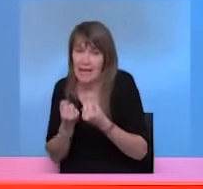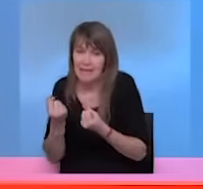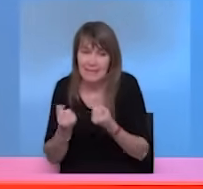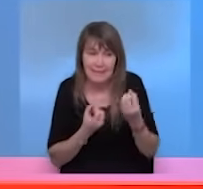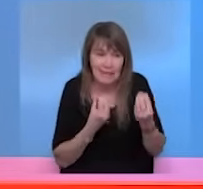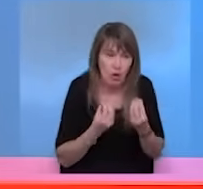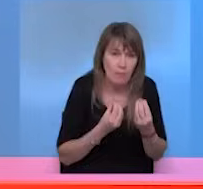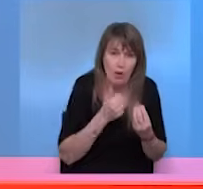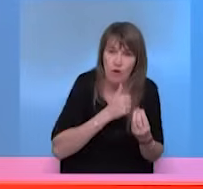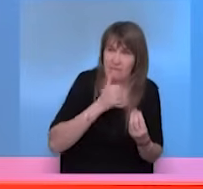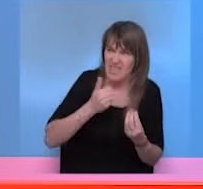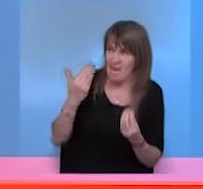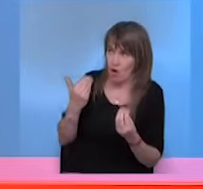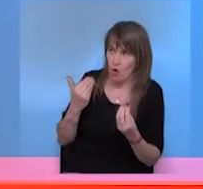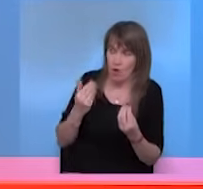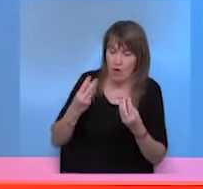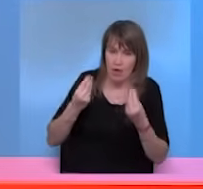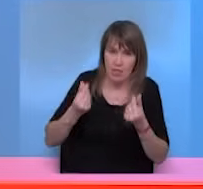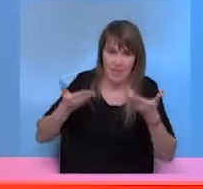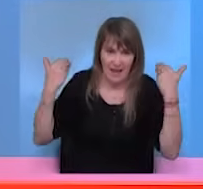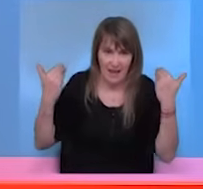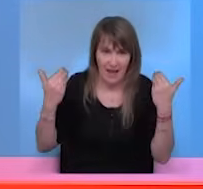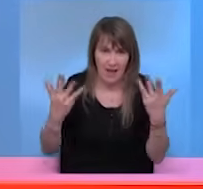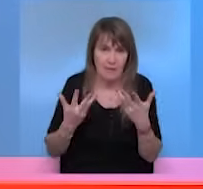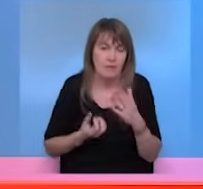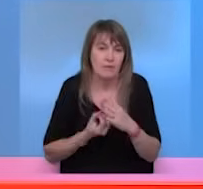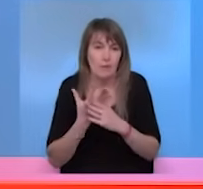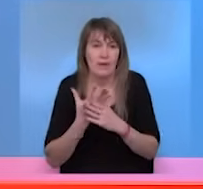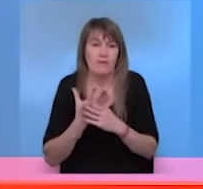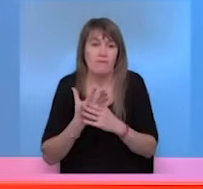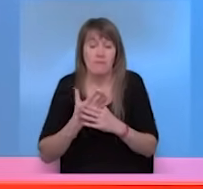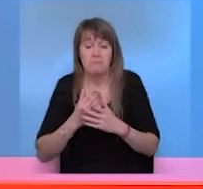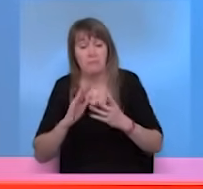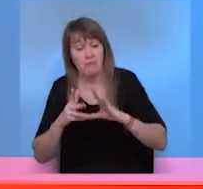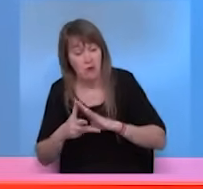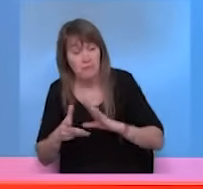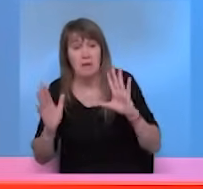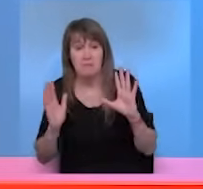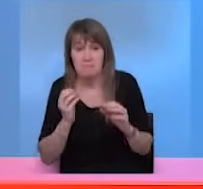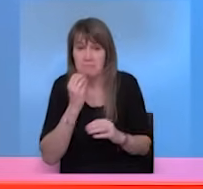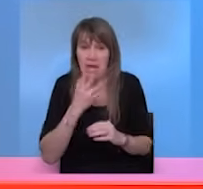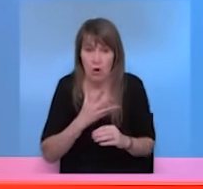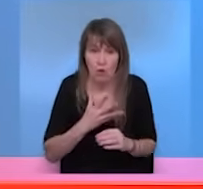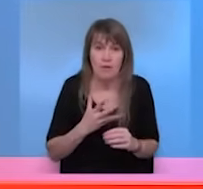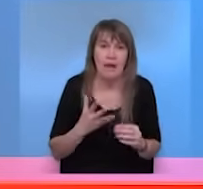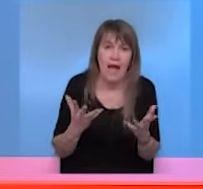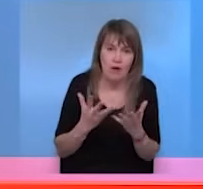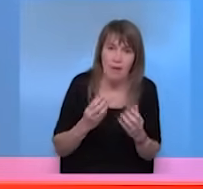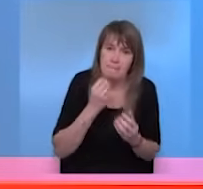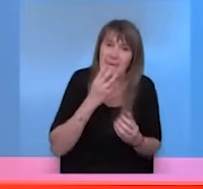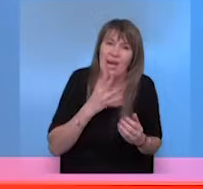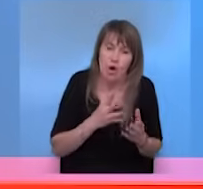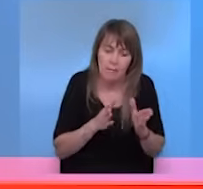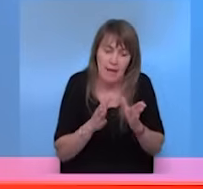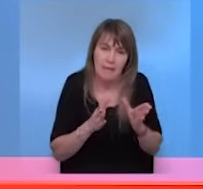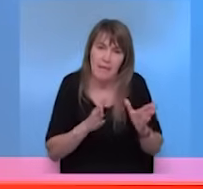formas viejas con unas aparentes nuevas formas este en algún momento se se va a correr